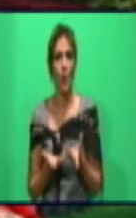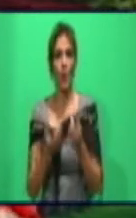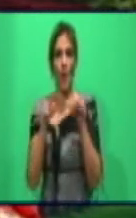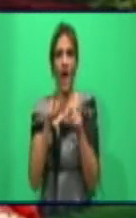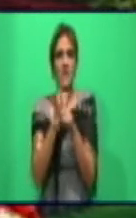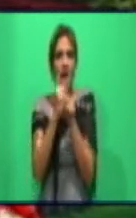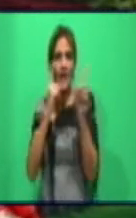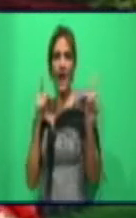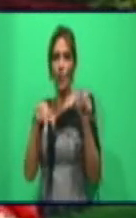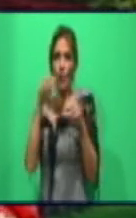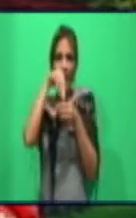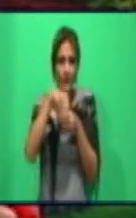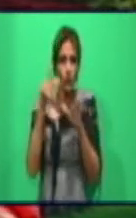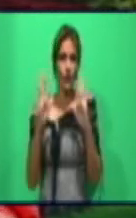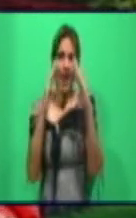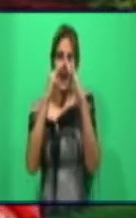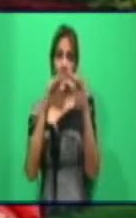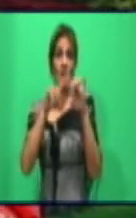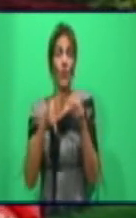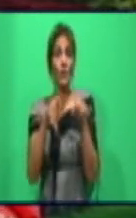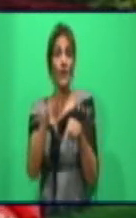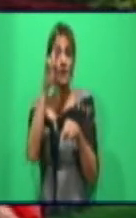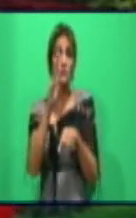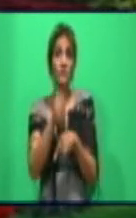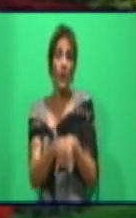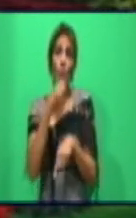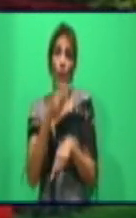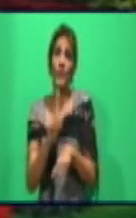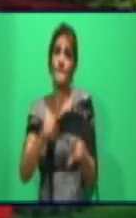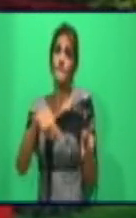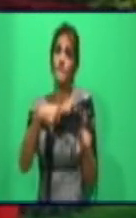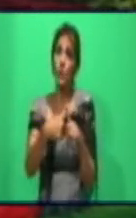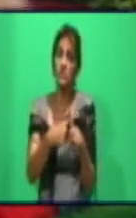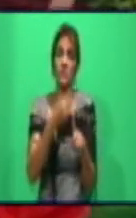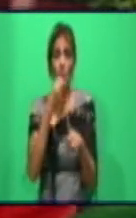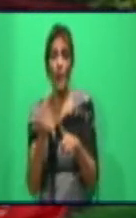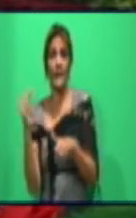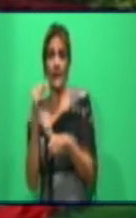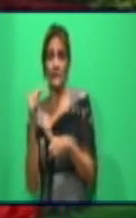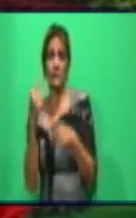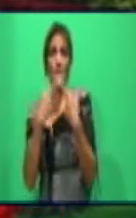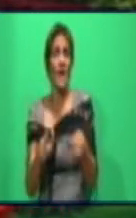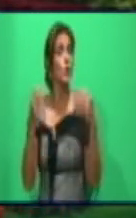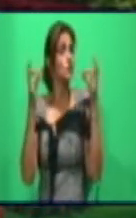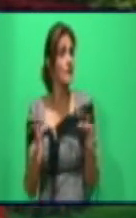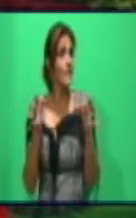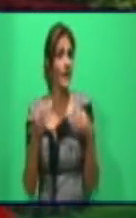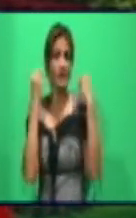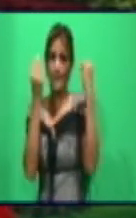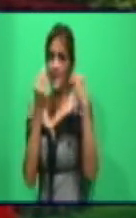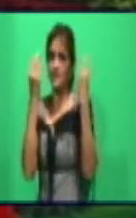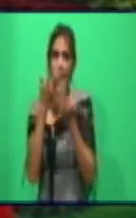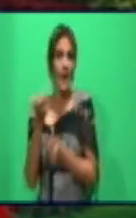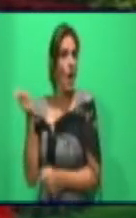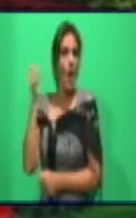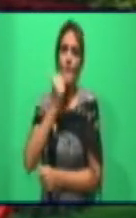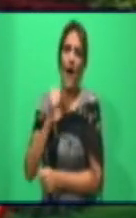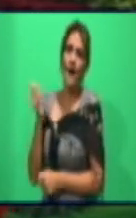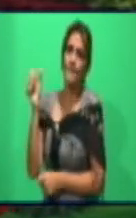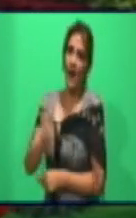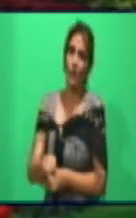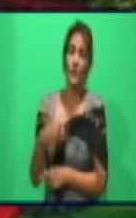porque es el resultado puede ser positivo puede ser negativo pero siempre hay que pensar en lo peor y para ganar esta pelea hay que